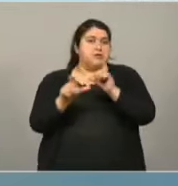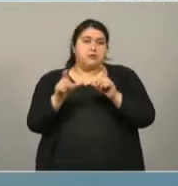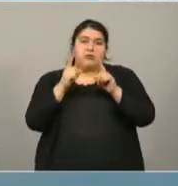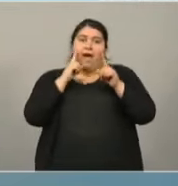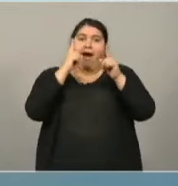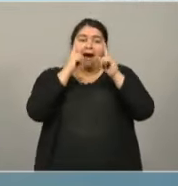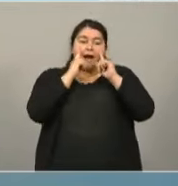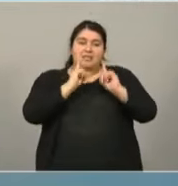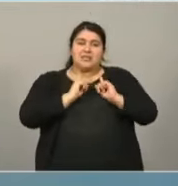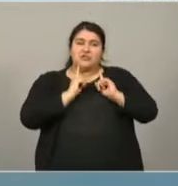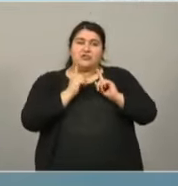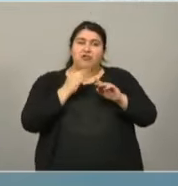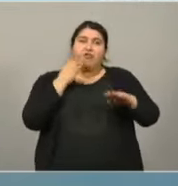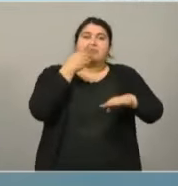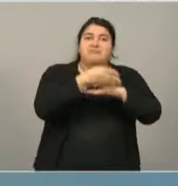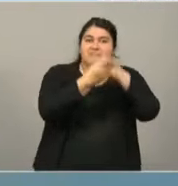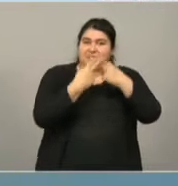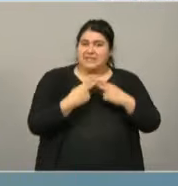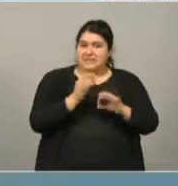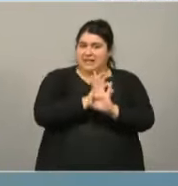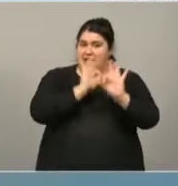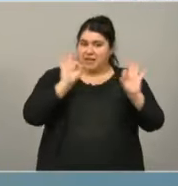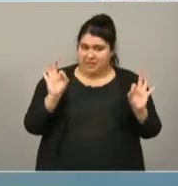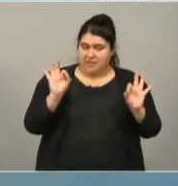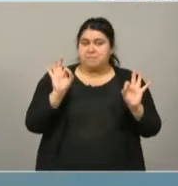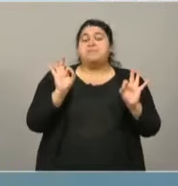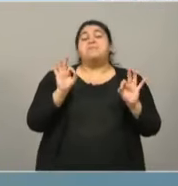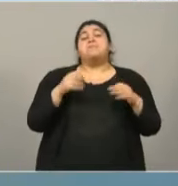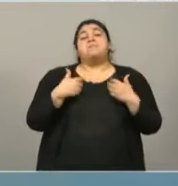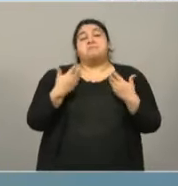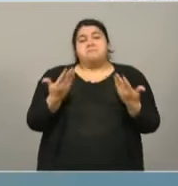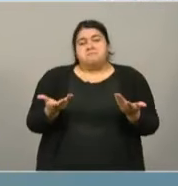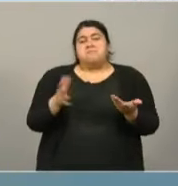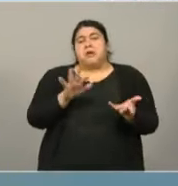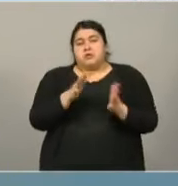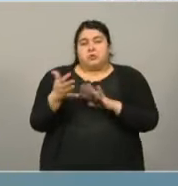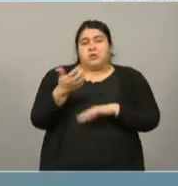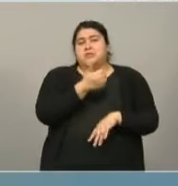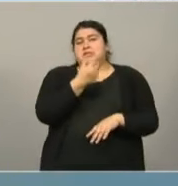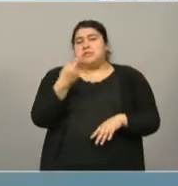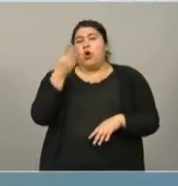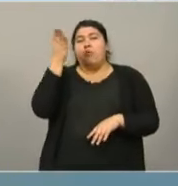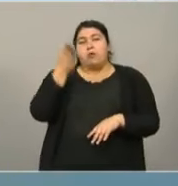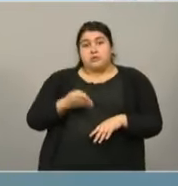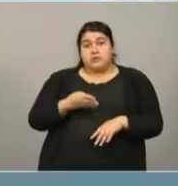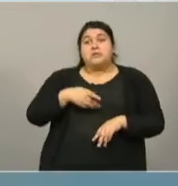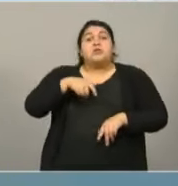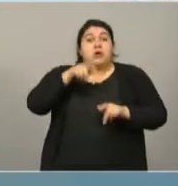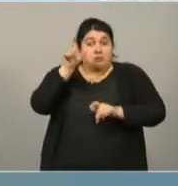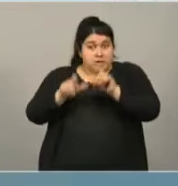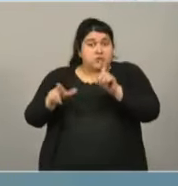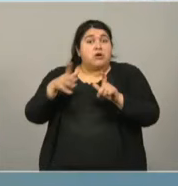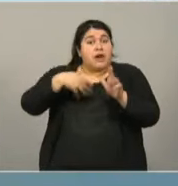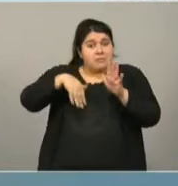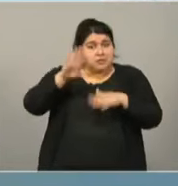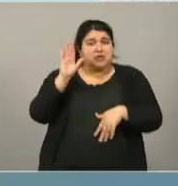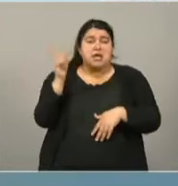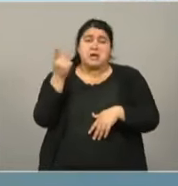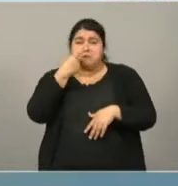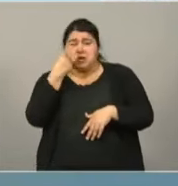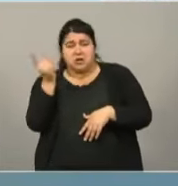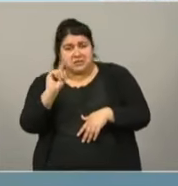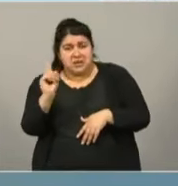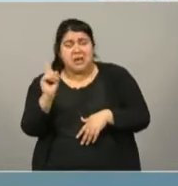atenderse y para que tengamos una idea el 62 de ellos no le pareció importante